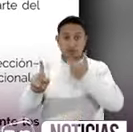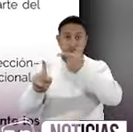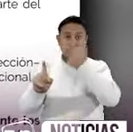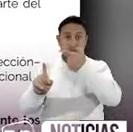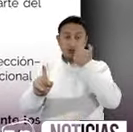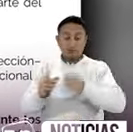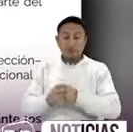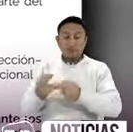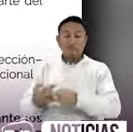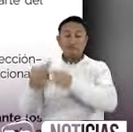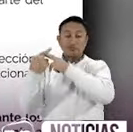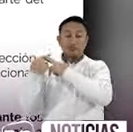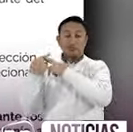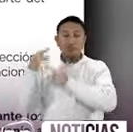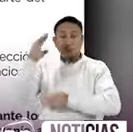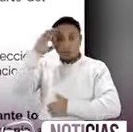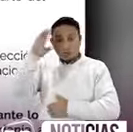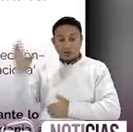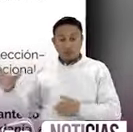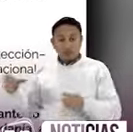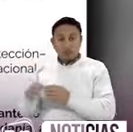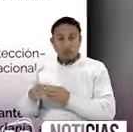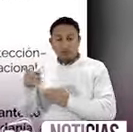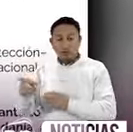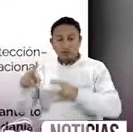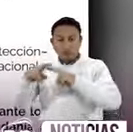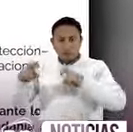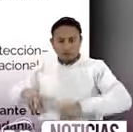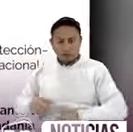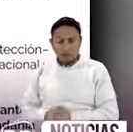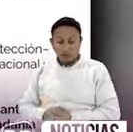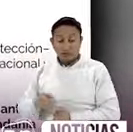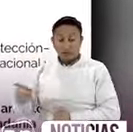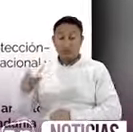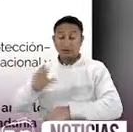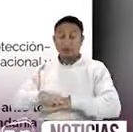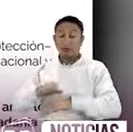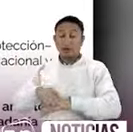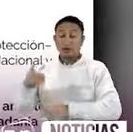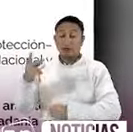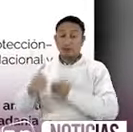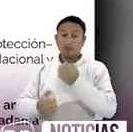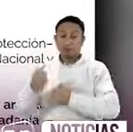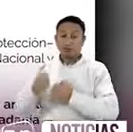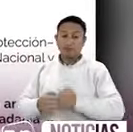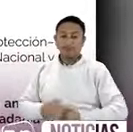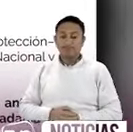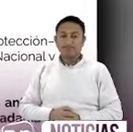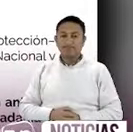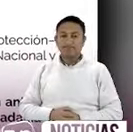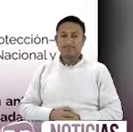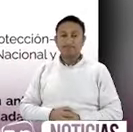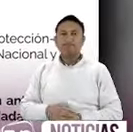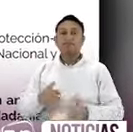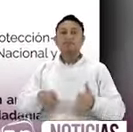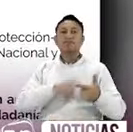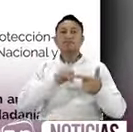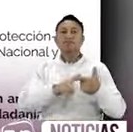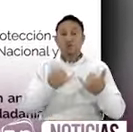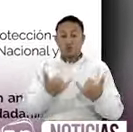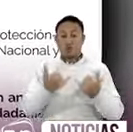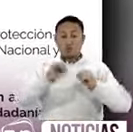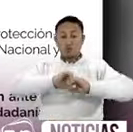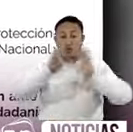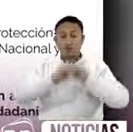estaba a cargo de las unidades policiales de cada caso que investigaba debido a la complejidad de los procesos. Además, indica que esta mañana el